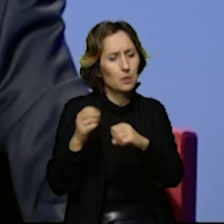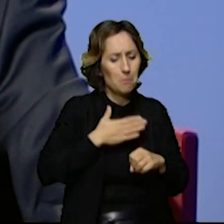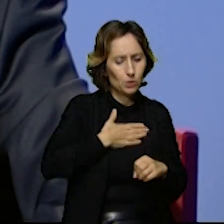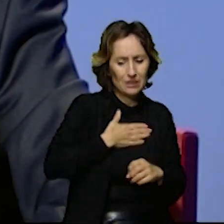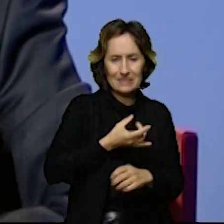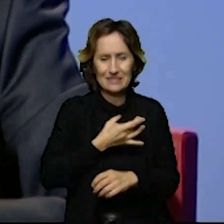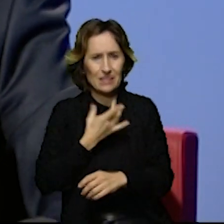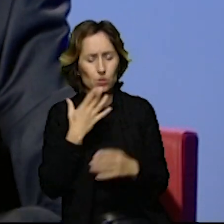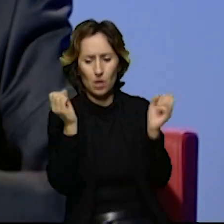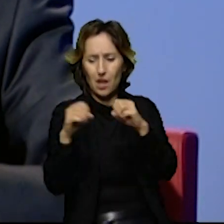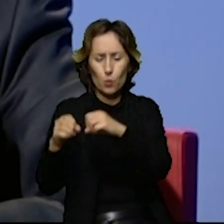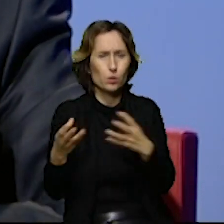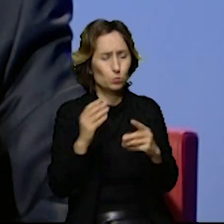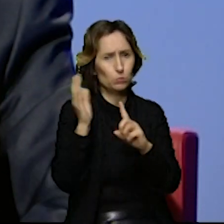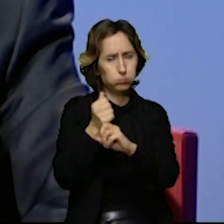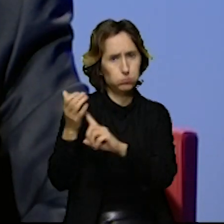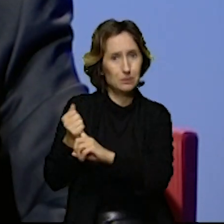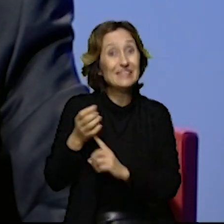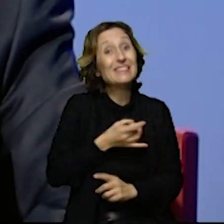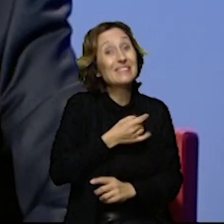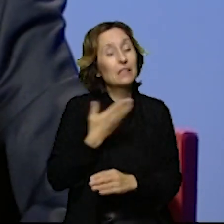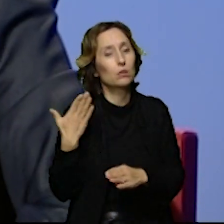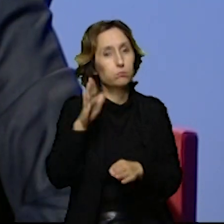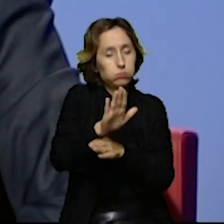y sindicatos, los sindicatos más representativos.